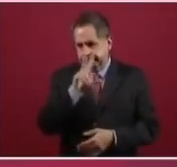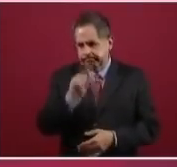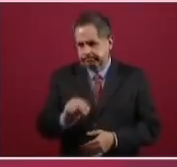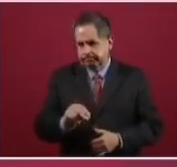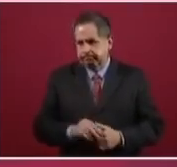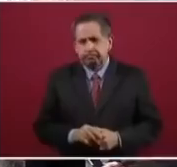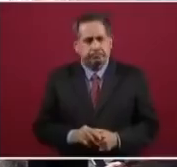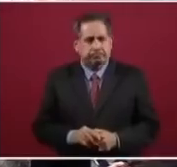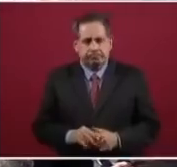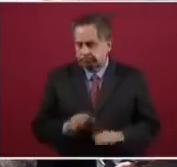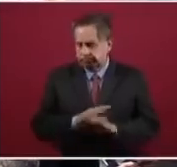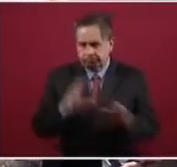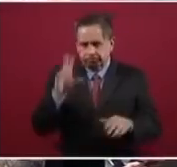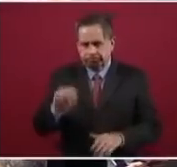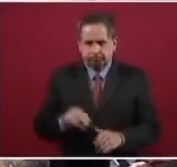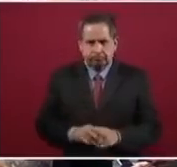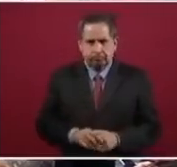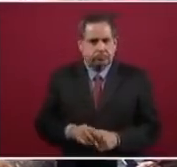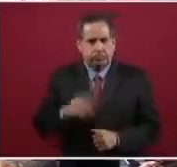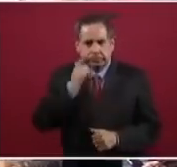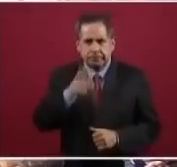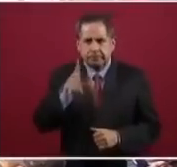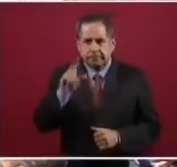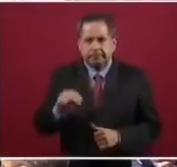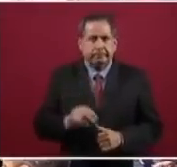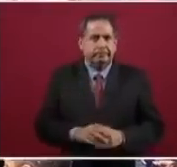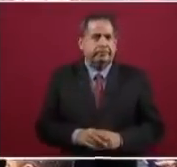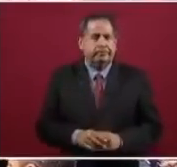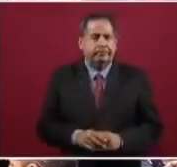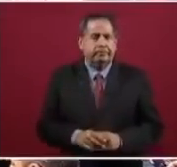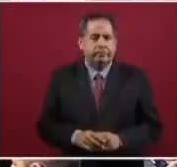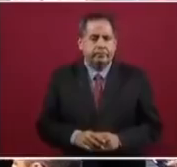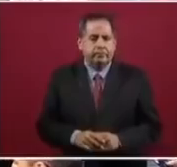ya no queremos que